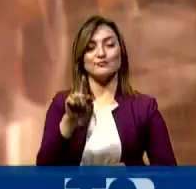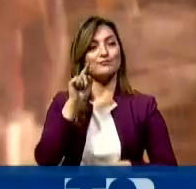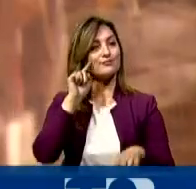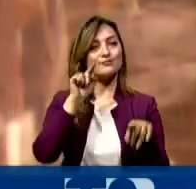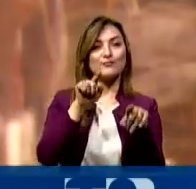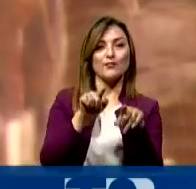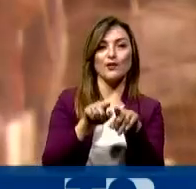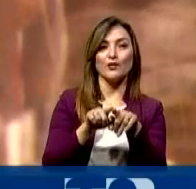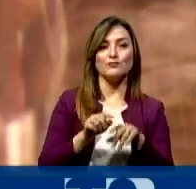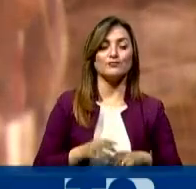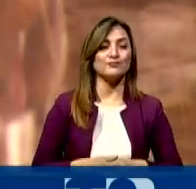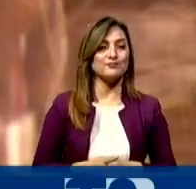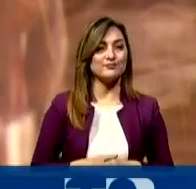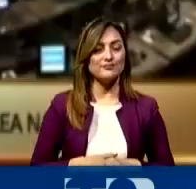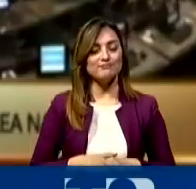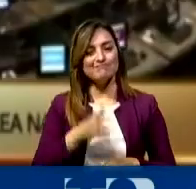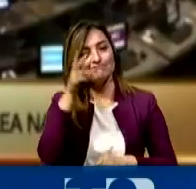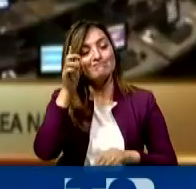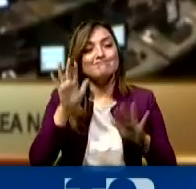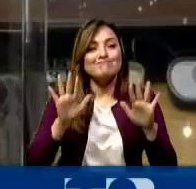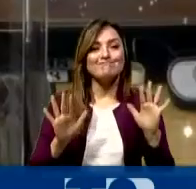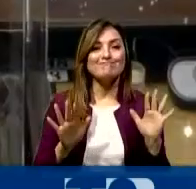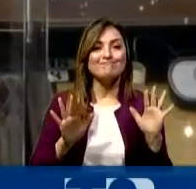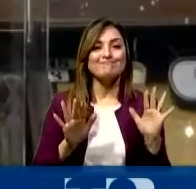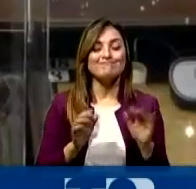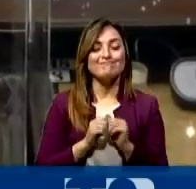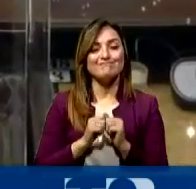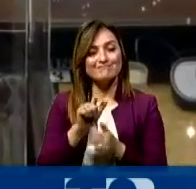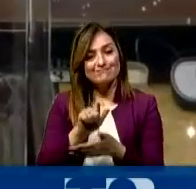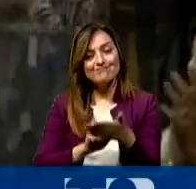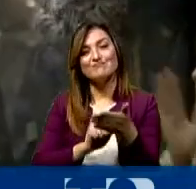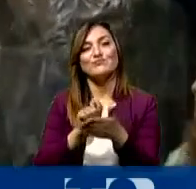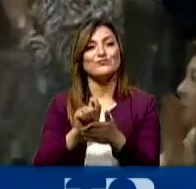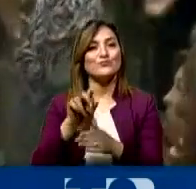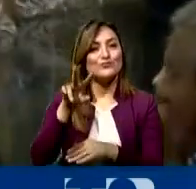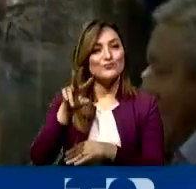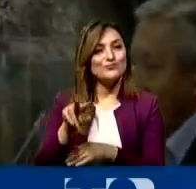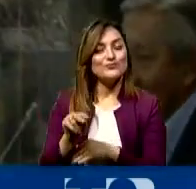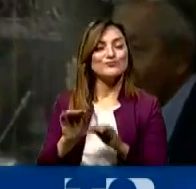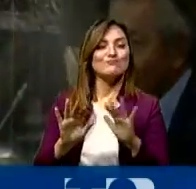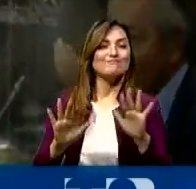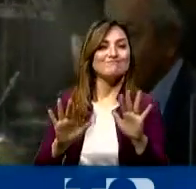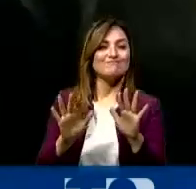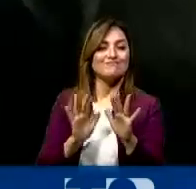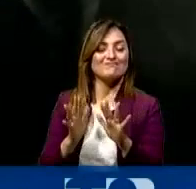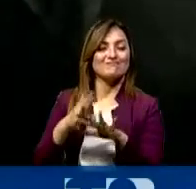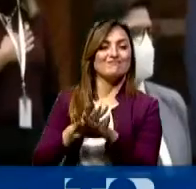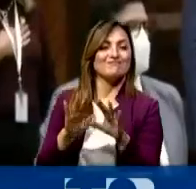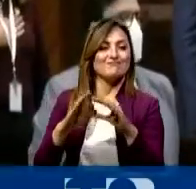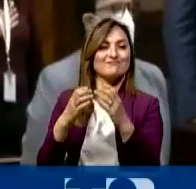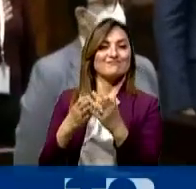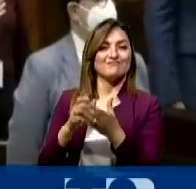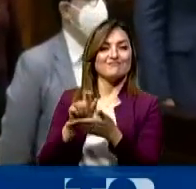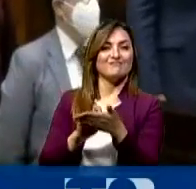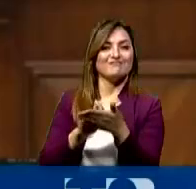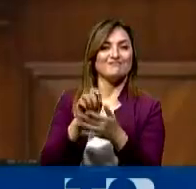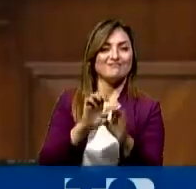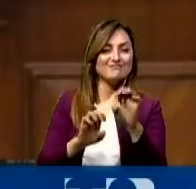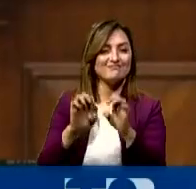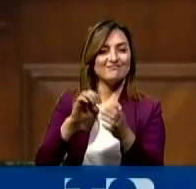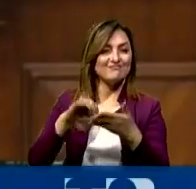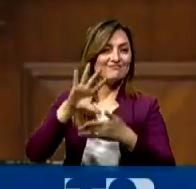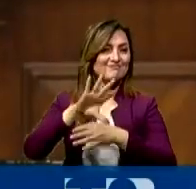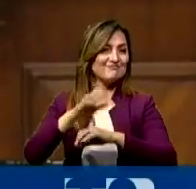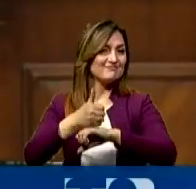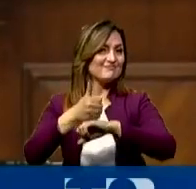quizás con esto no se iba a dar paso a un intento de conformar esta comisión que evalúe para ustedes